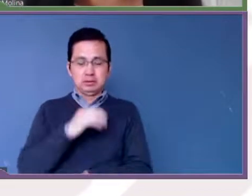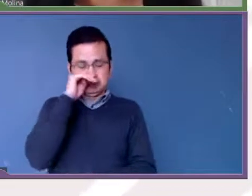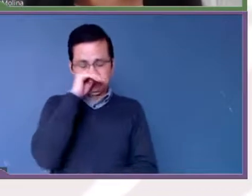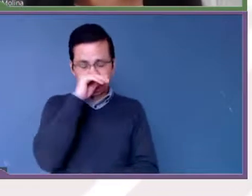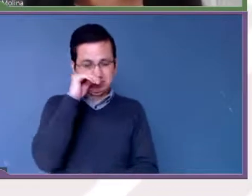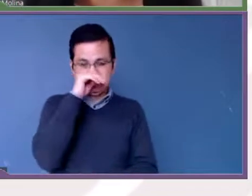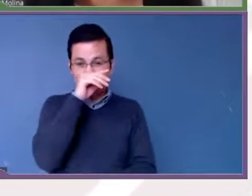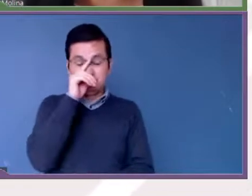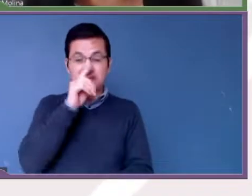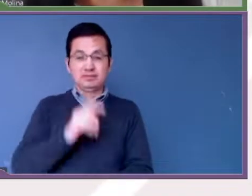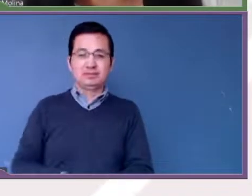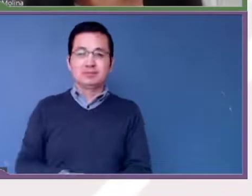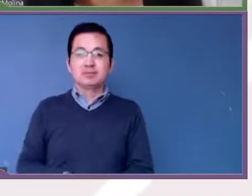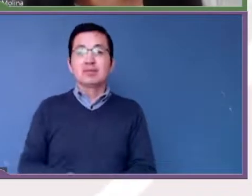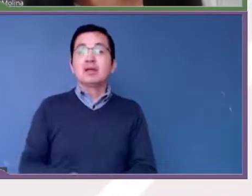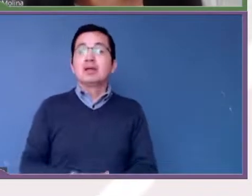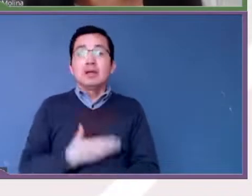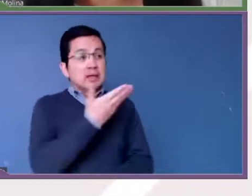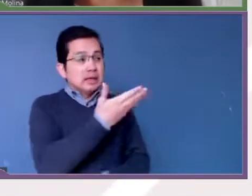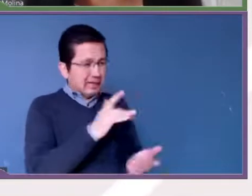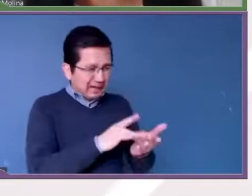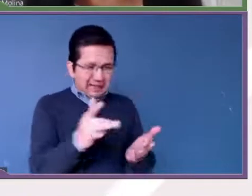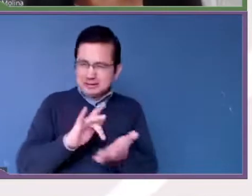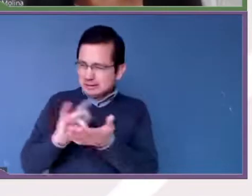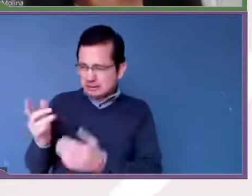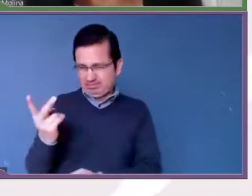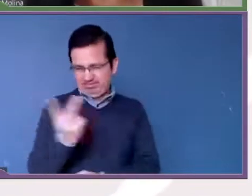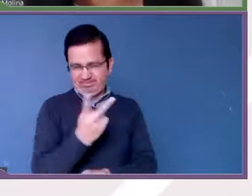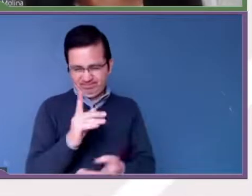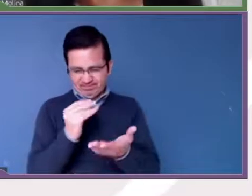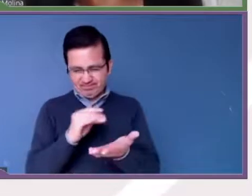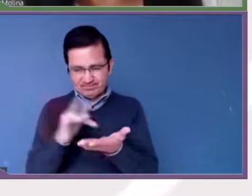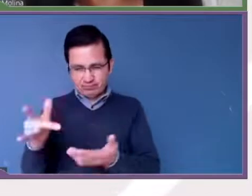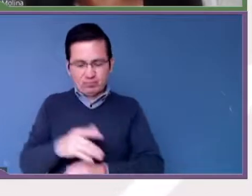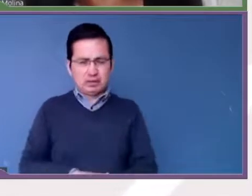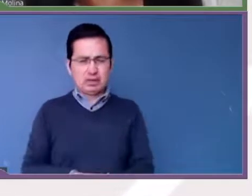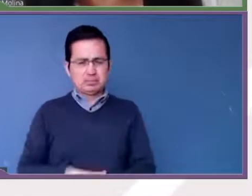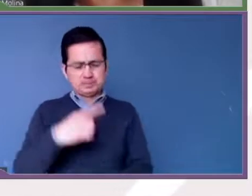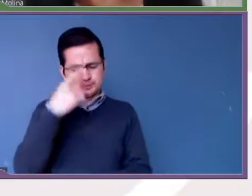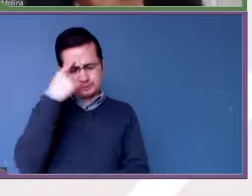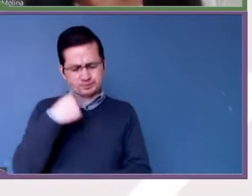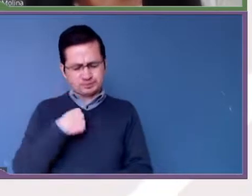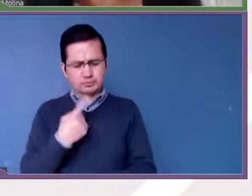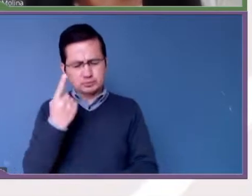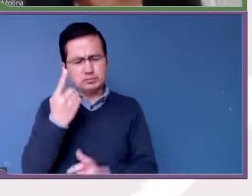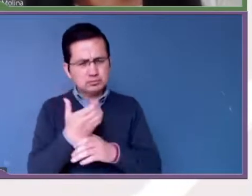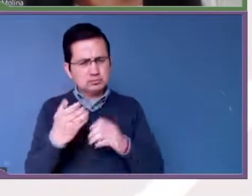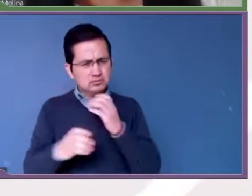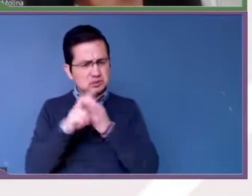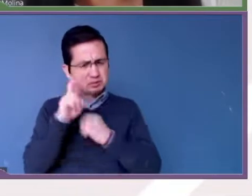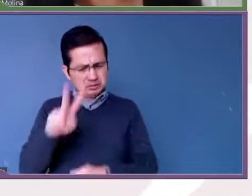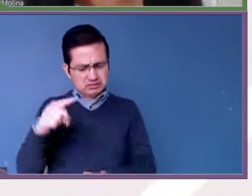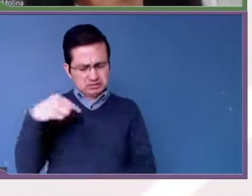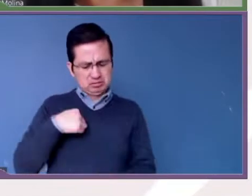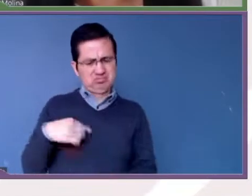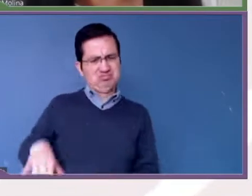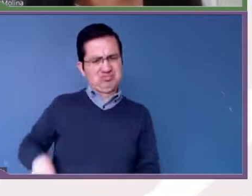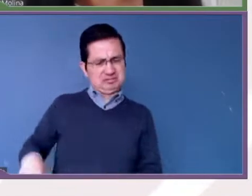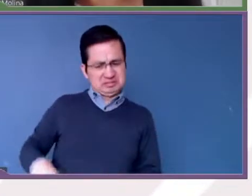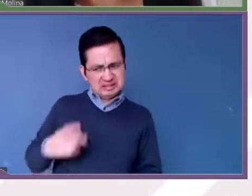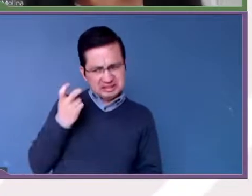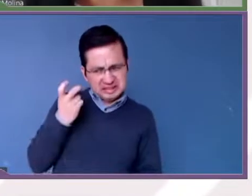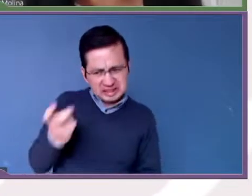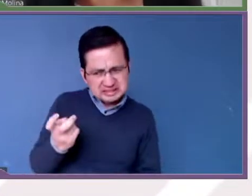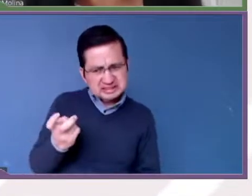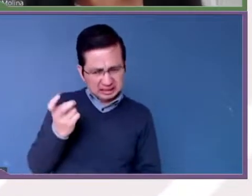Gracias a las dos. Yo creo que algo que a mí también me ha llamado mucho la atención justo en esta perspectiva